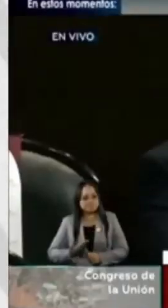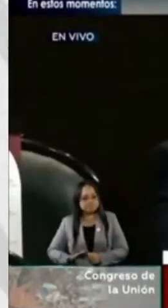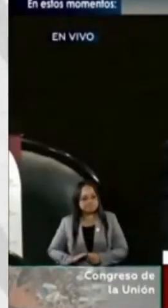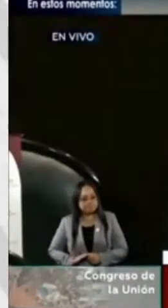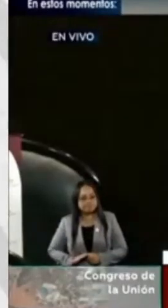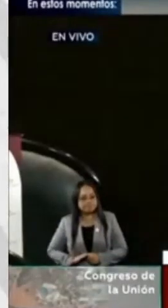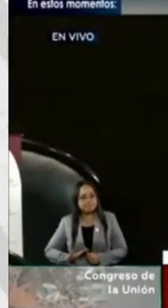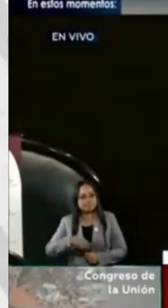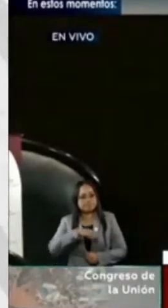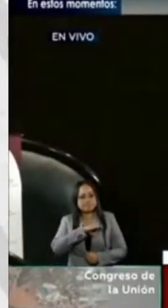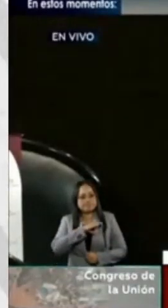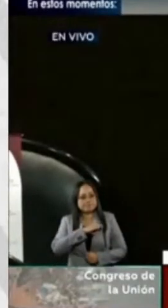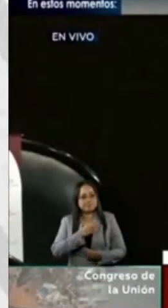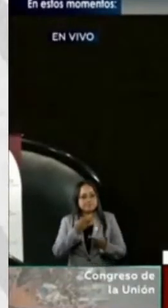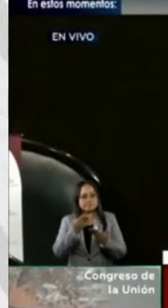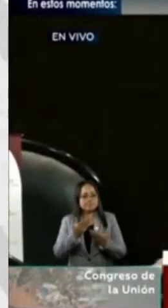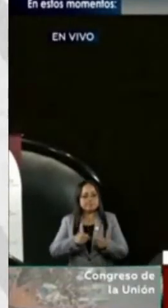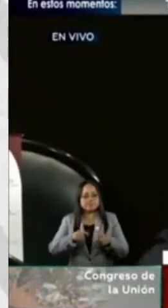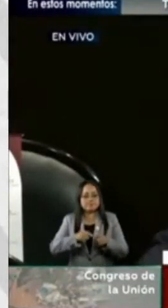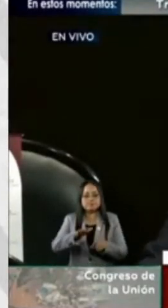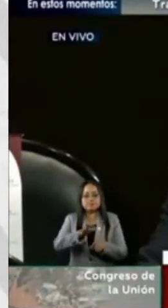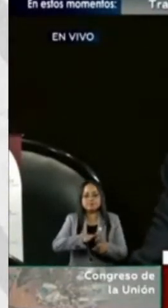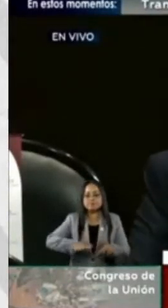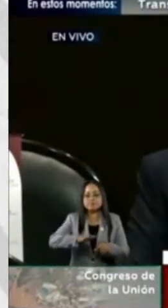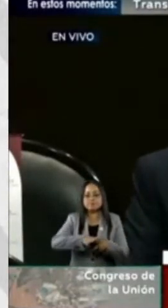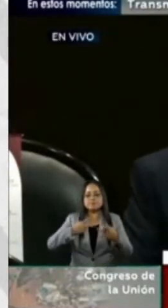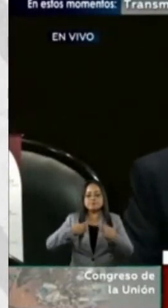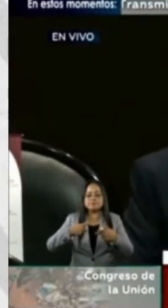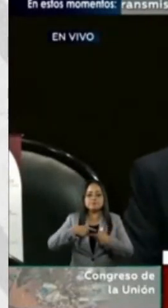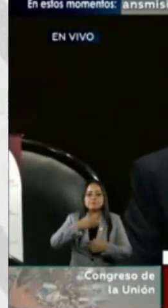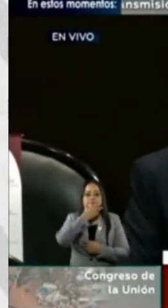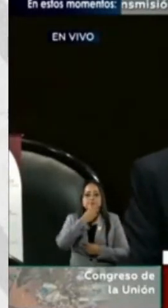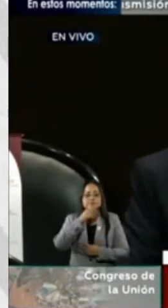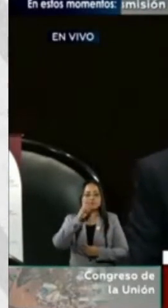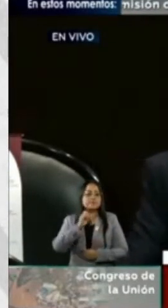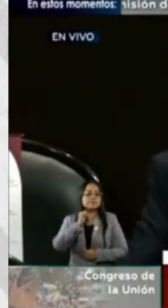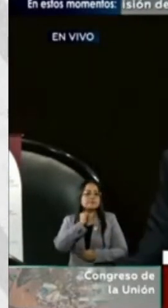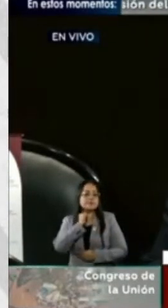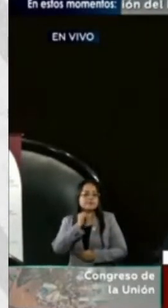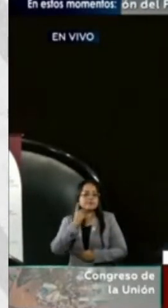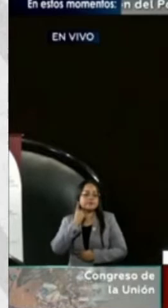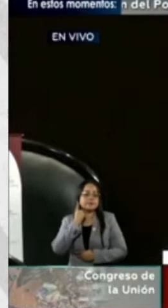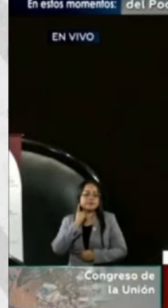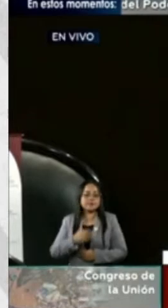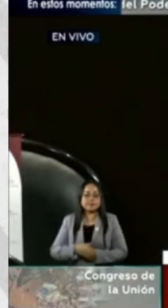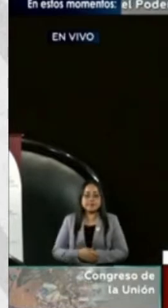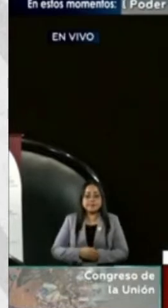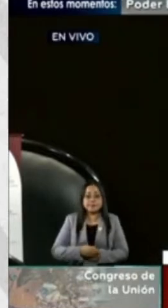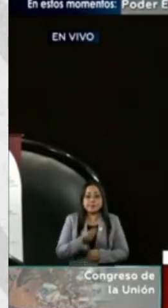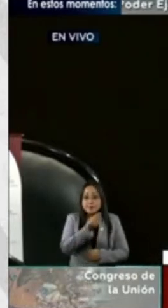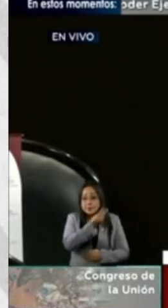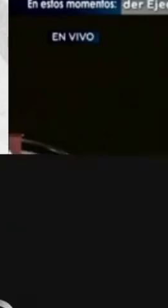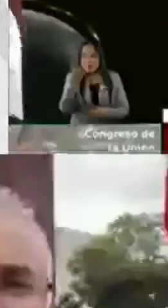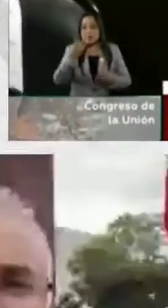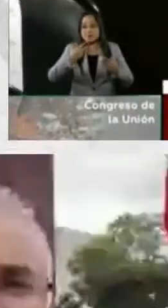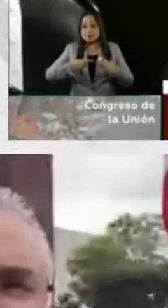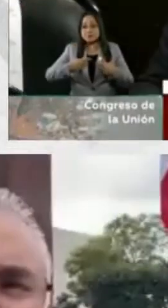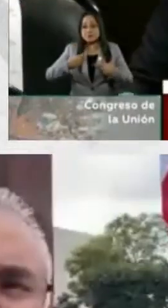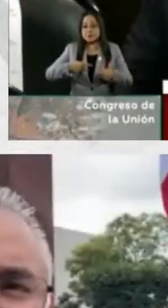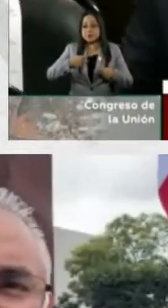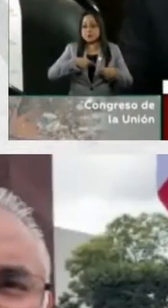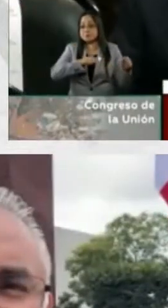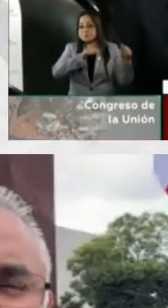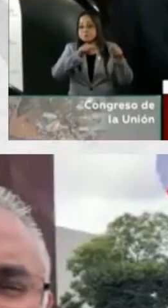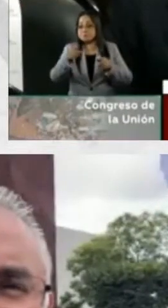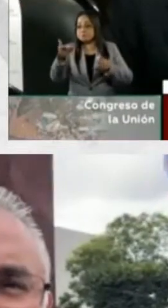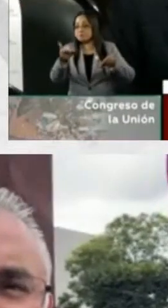que nos grabe para pues regresar ahí con Vicente. Está llegando mucha gente ya, muchos dignatarios, muchas personalidades, querido Vicente, mientras en